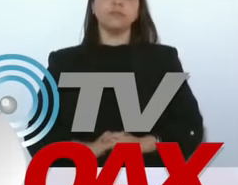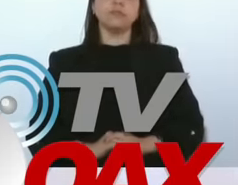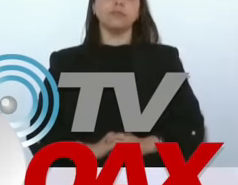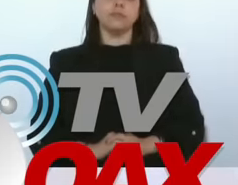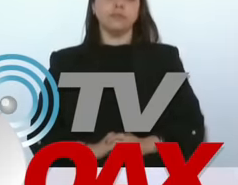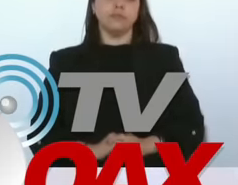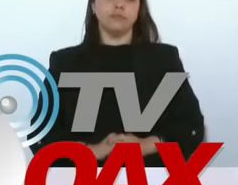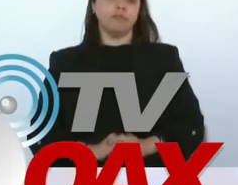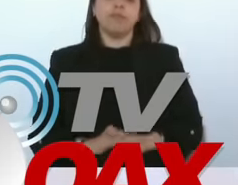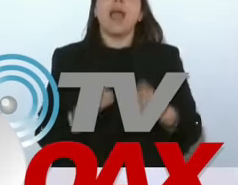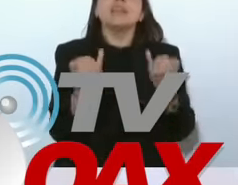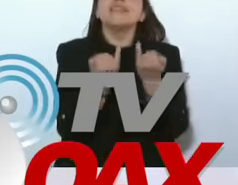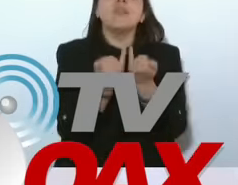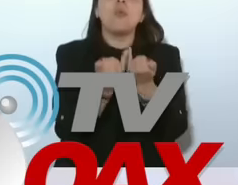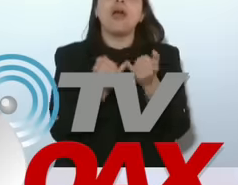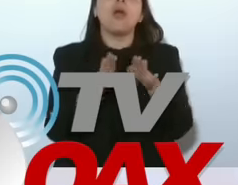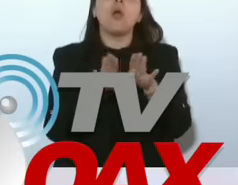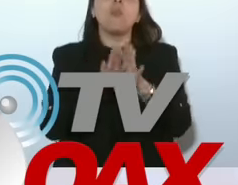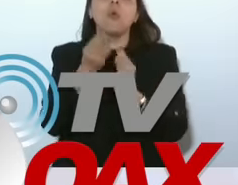los alimentos,